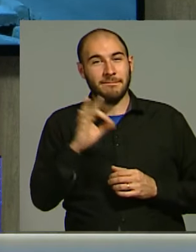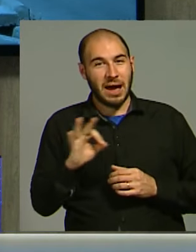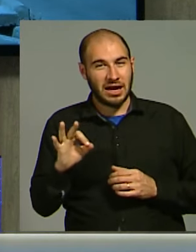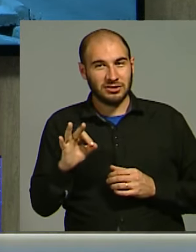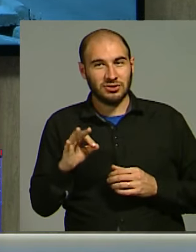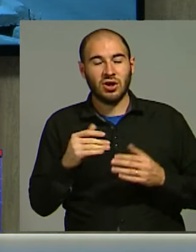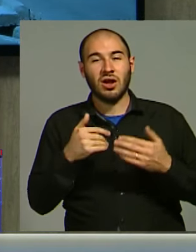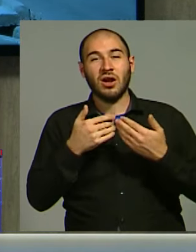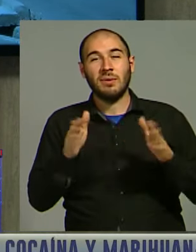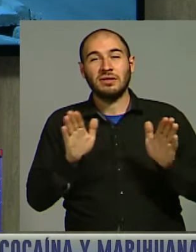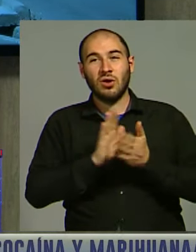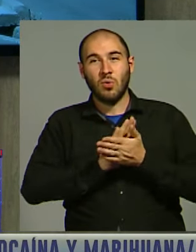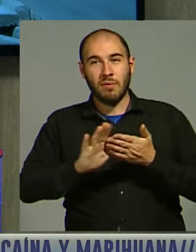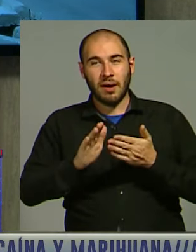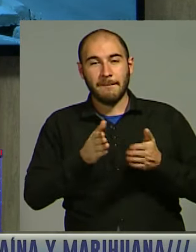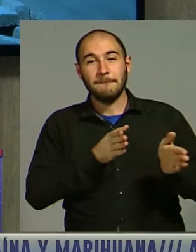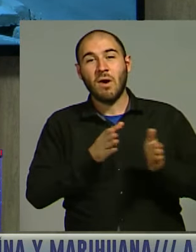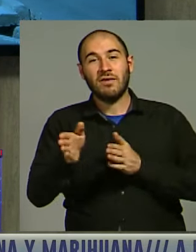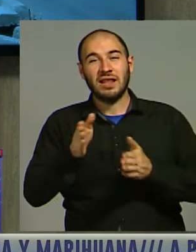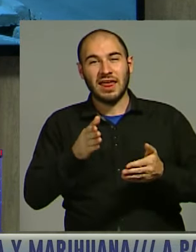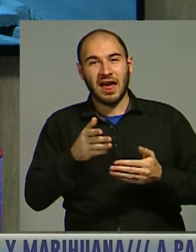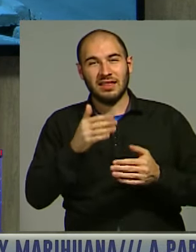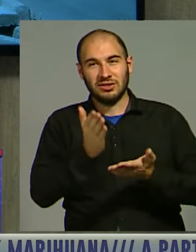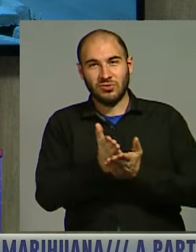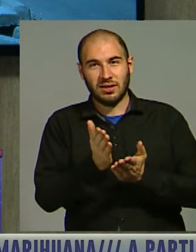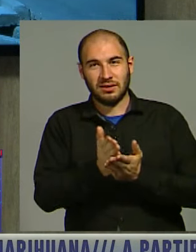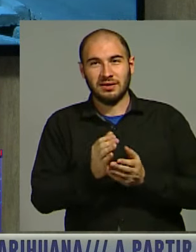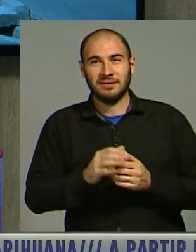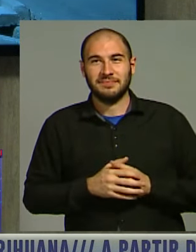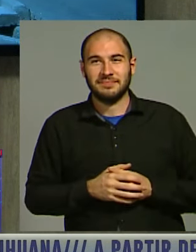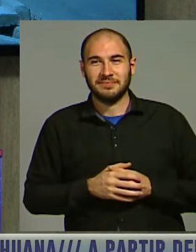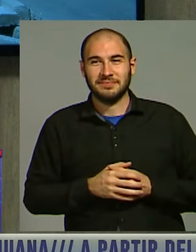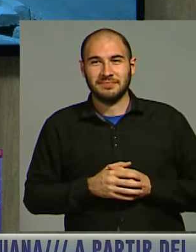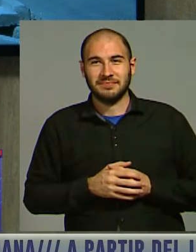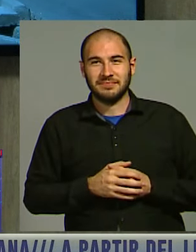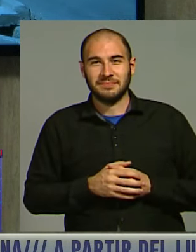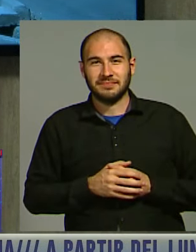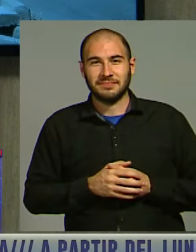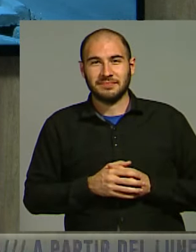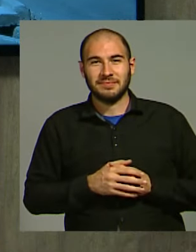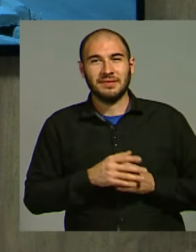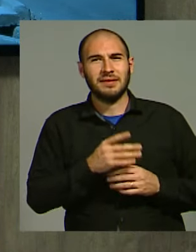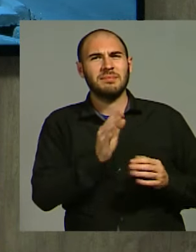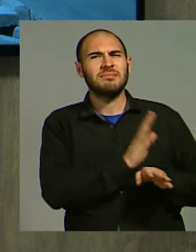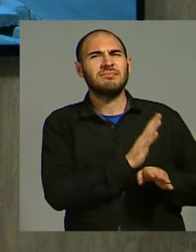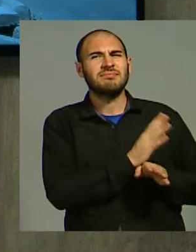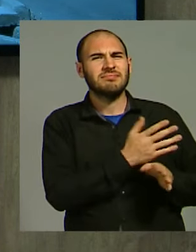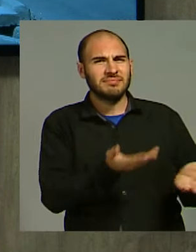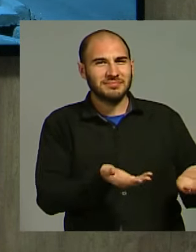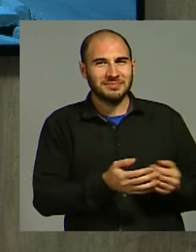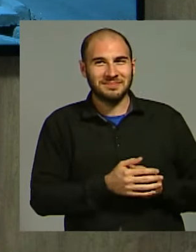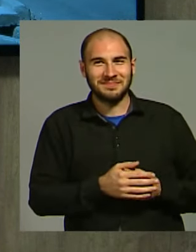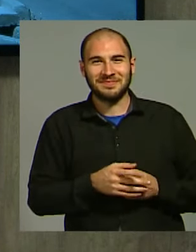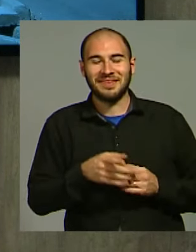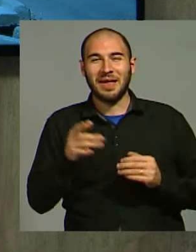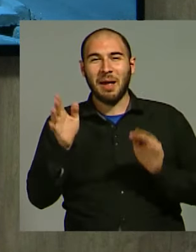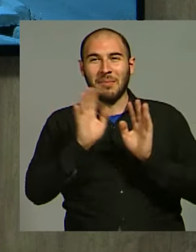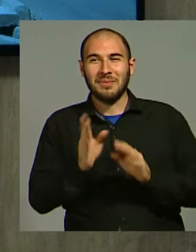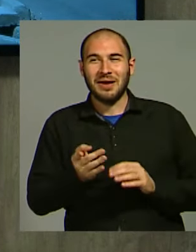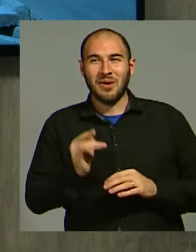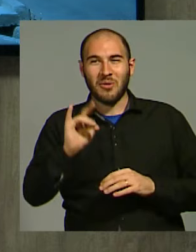nueva convocatoria de movilidad estudiantil. ¿De qué se trata la movilidad estudiantil, Cami? Movilidad estudiantil es un programa que organiza la